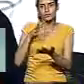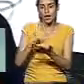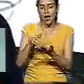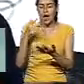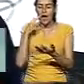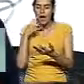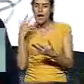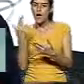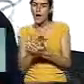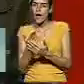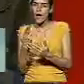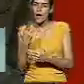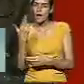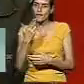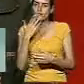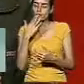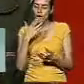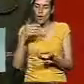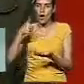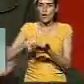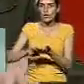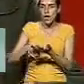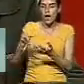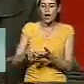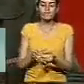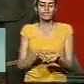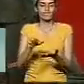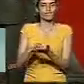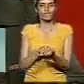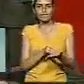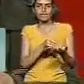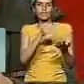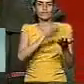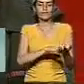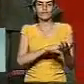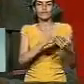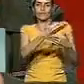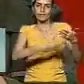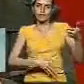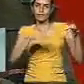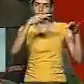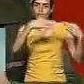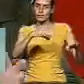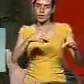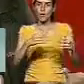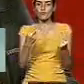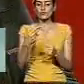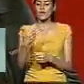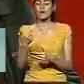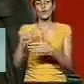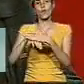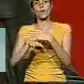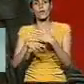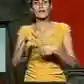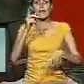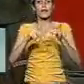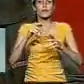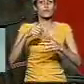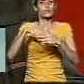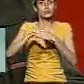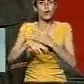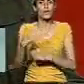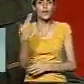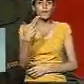La huella digital del arma, ¿no? Okay. Hay que decirlo en razón a la verdad. Muchas de esas armas se reciclan. Hay armas que están en custodia de